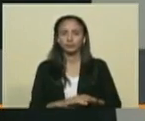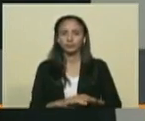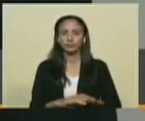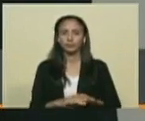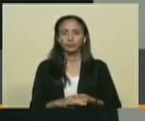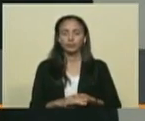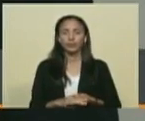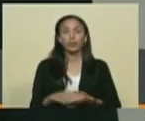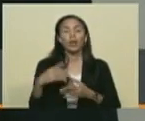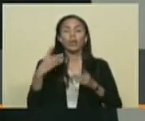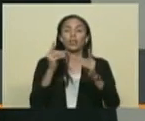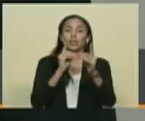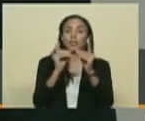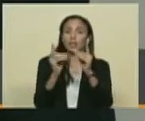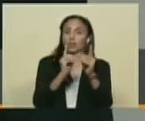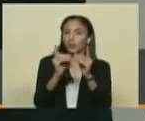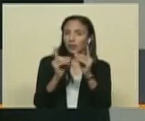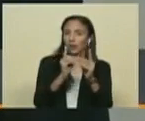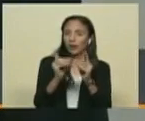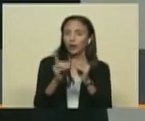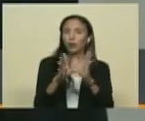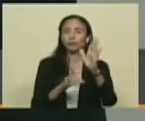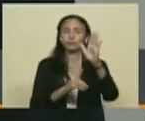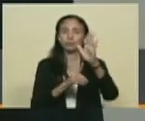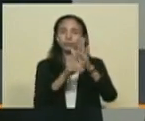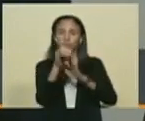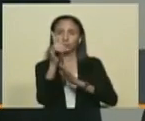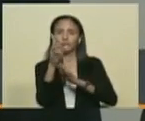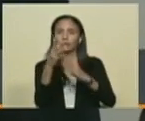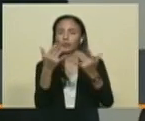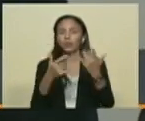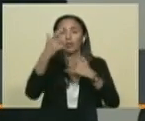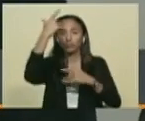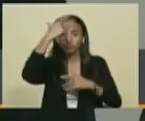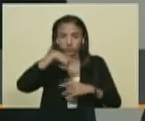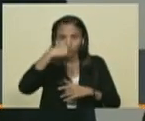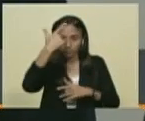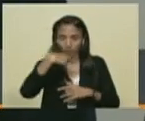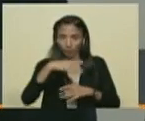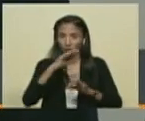El diálogo se está desarrollando en un ambiente de seriedad total.